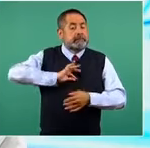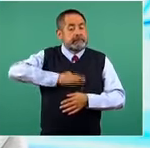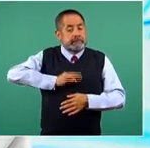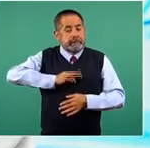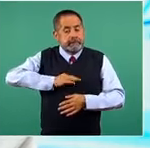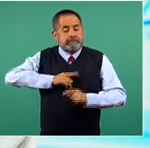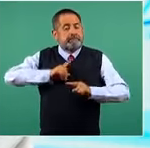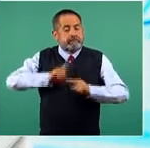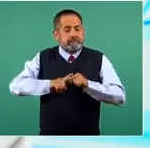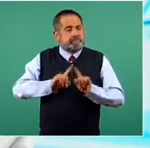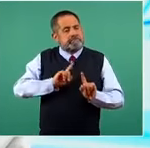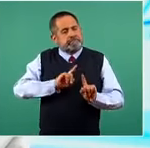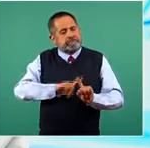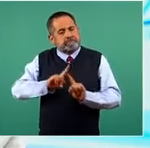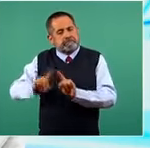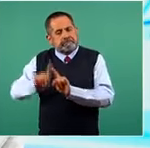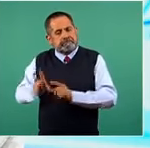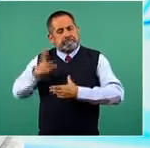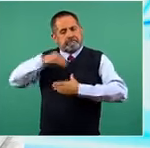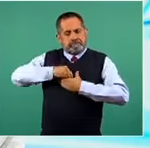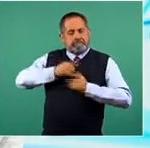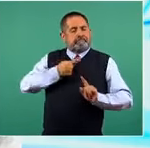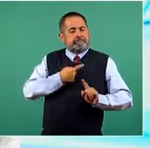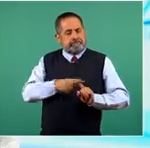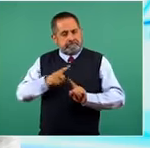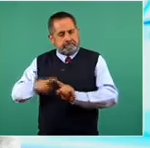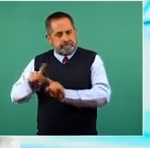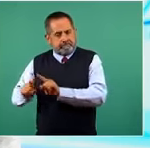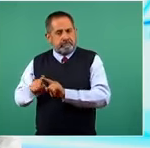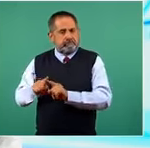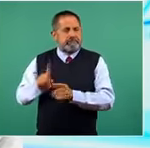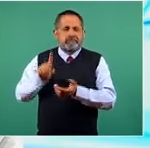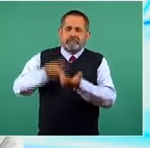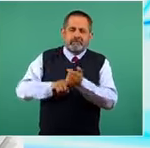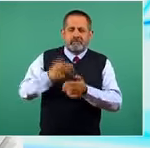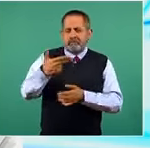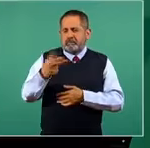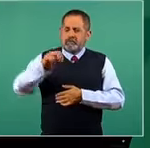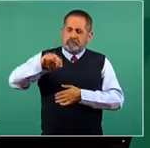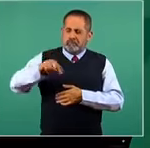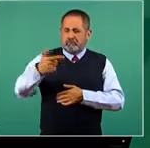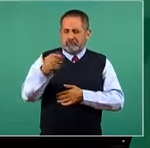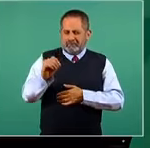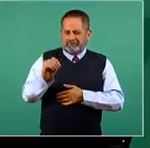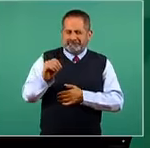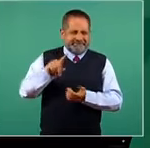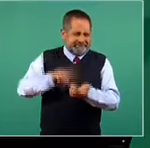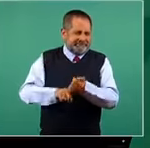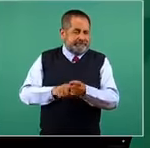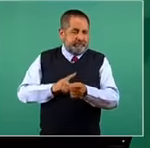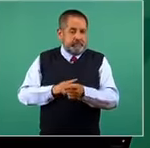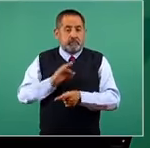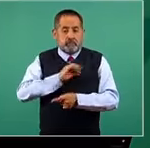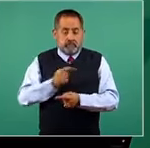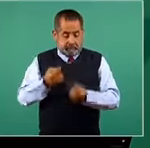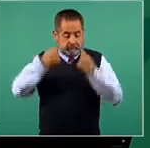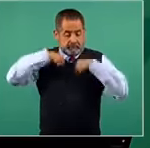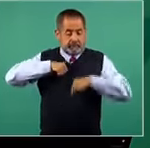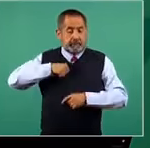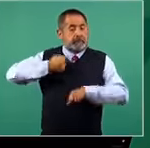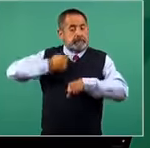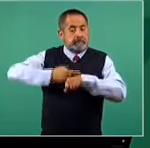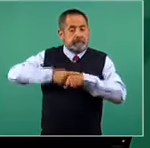por varias especies y de hecho géneros de hongos que pueden infectar la vía respiratoria